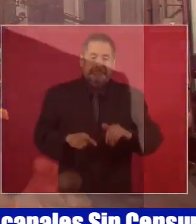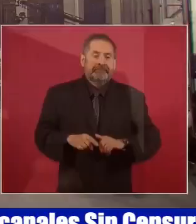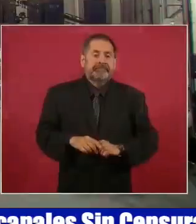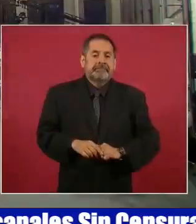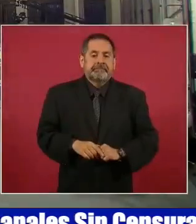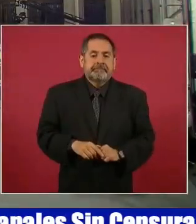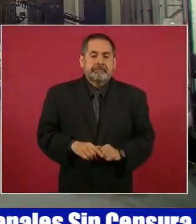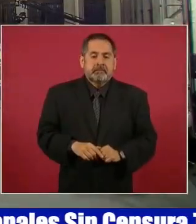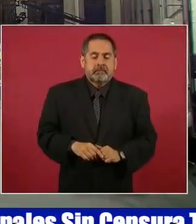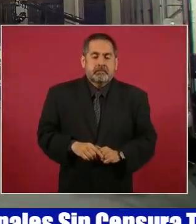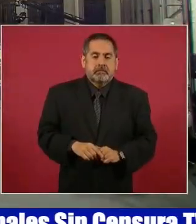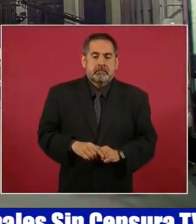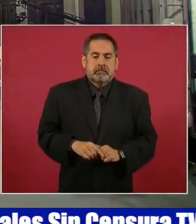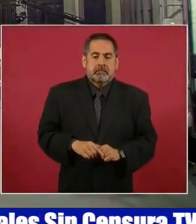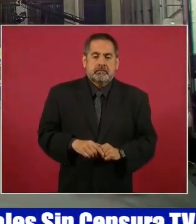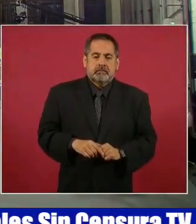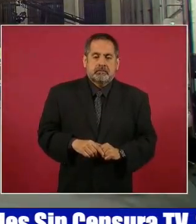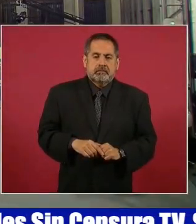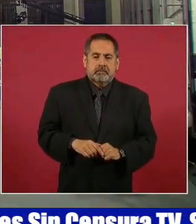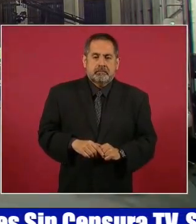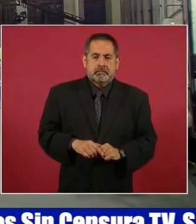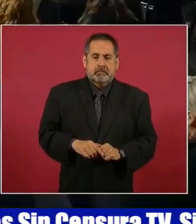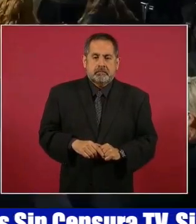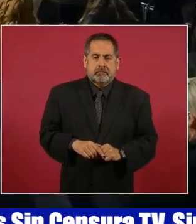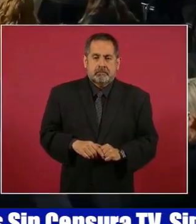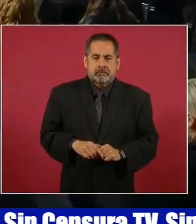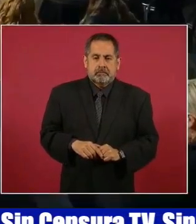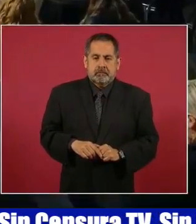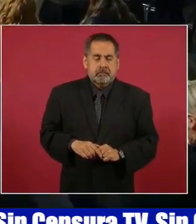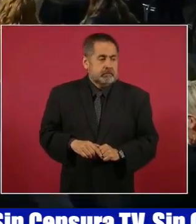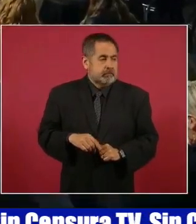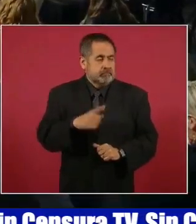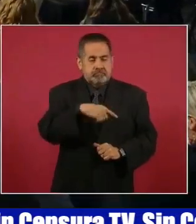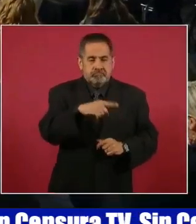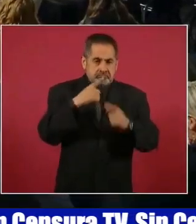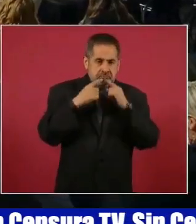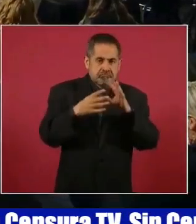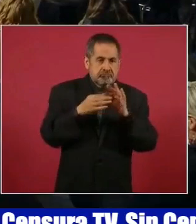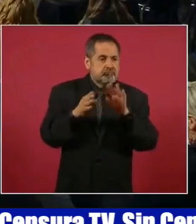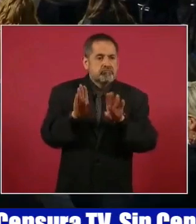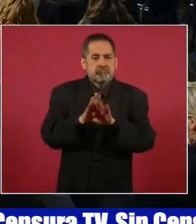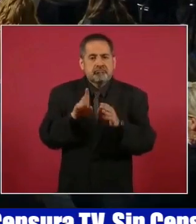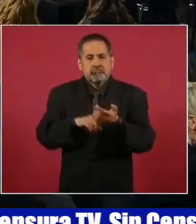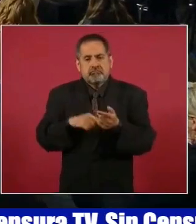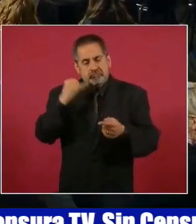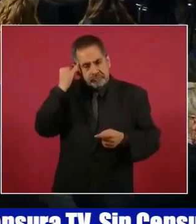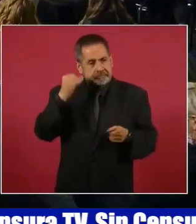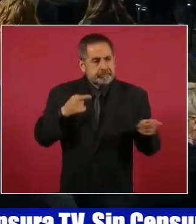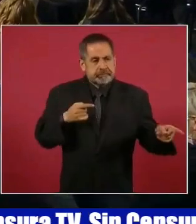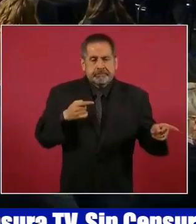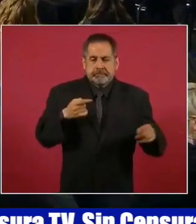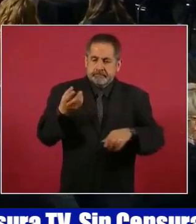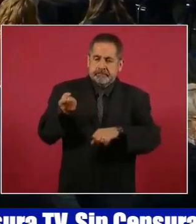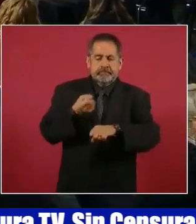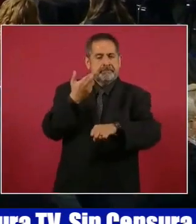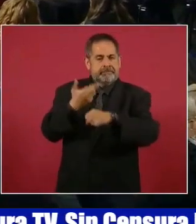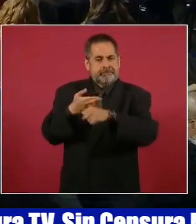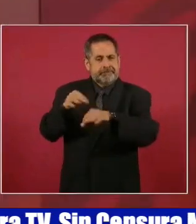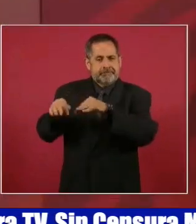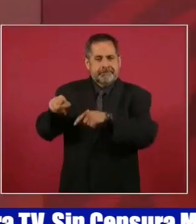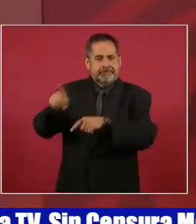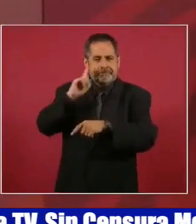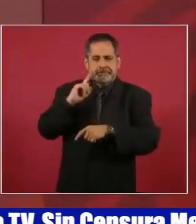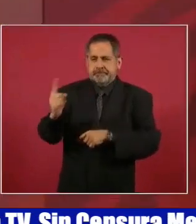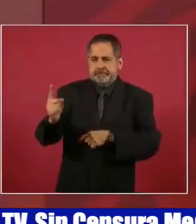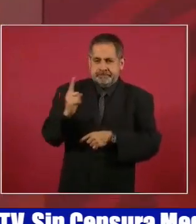mañanera, primero en el quién es quién de las mentiras de la semana y después casi al terminar para exhibir la desesperación absoluta en la que están y cómo es que